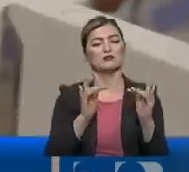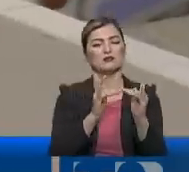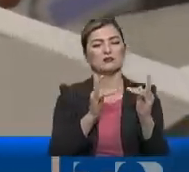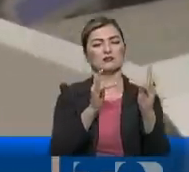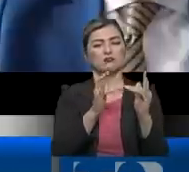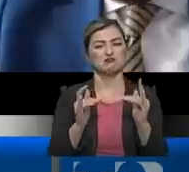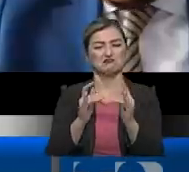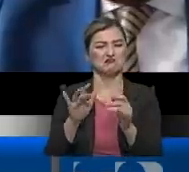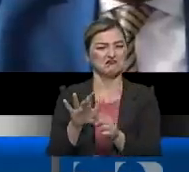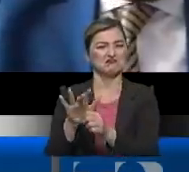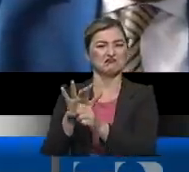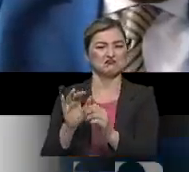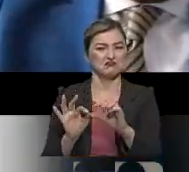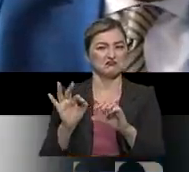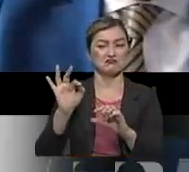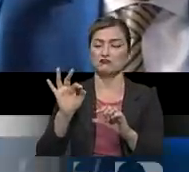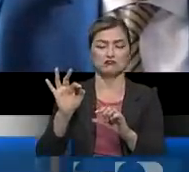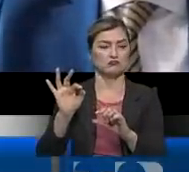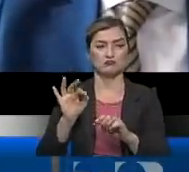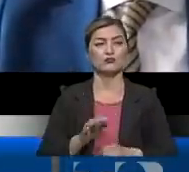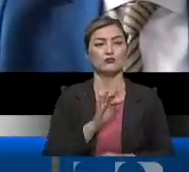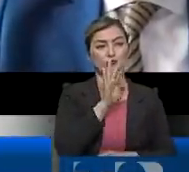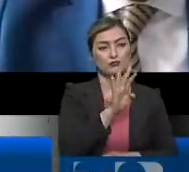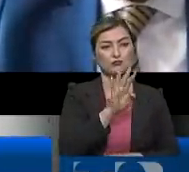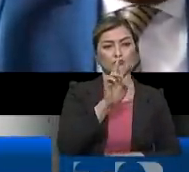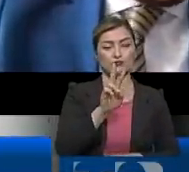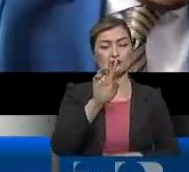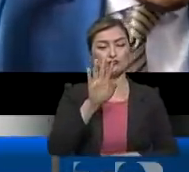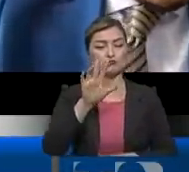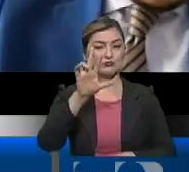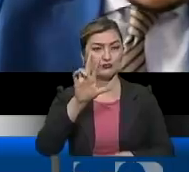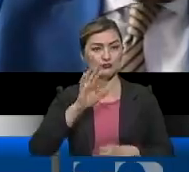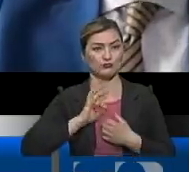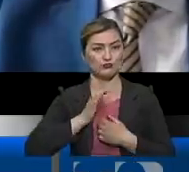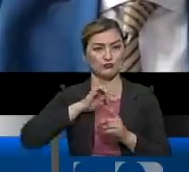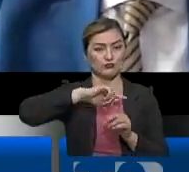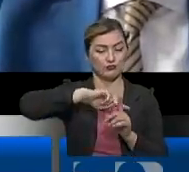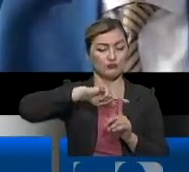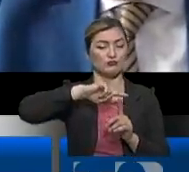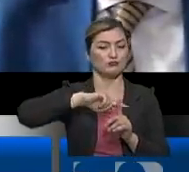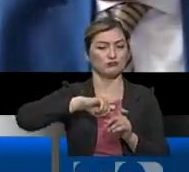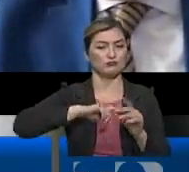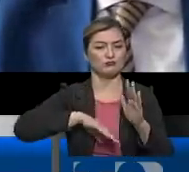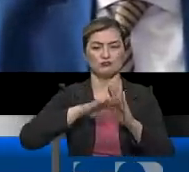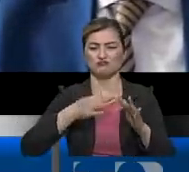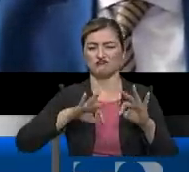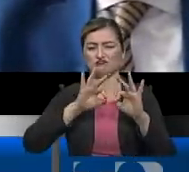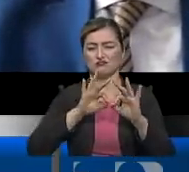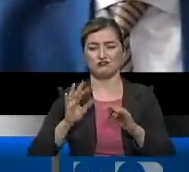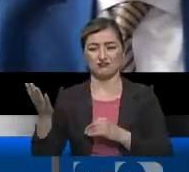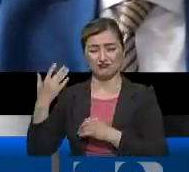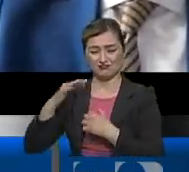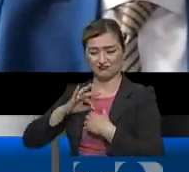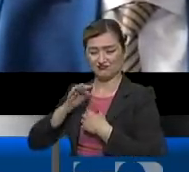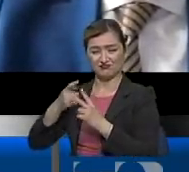camas no es alto. Este aumento de 4.253 casos es el número más importante en